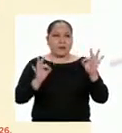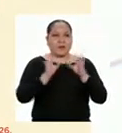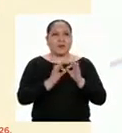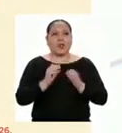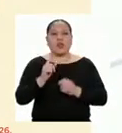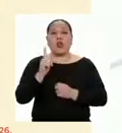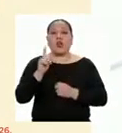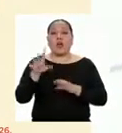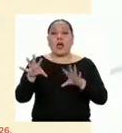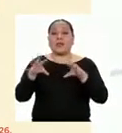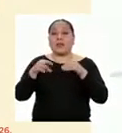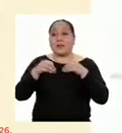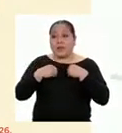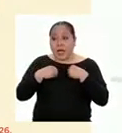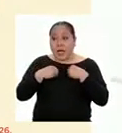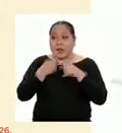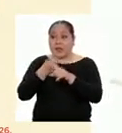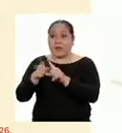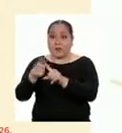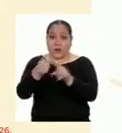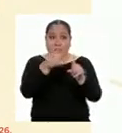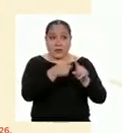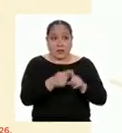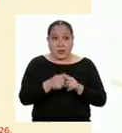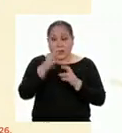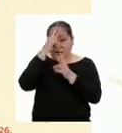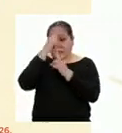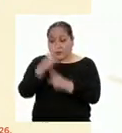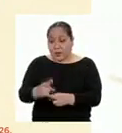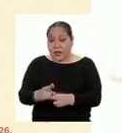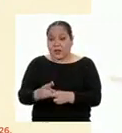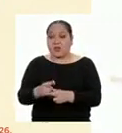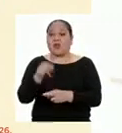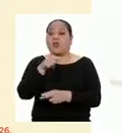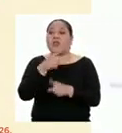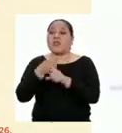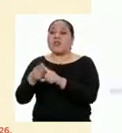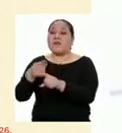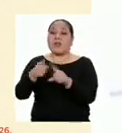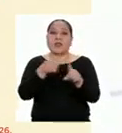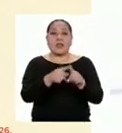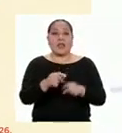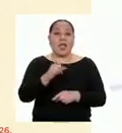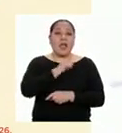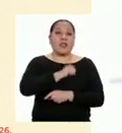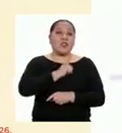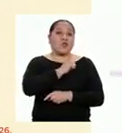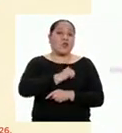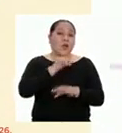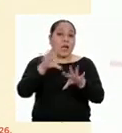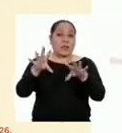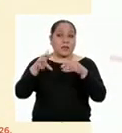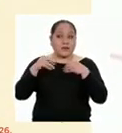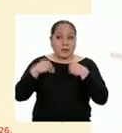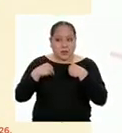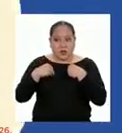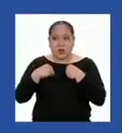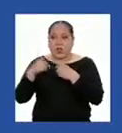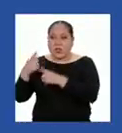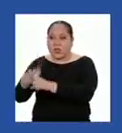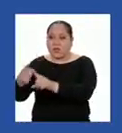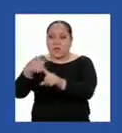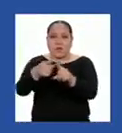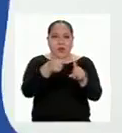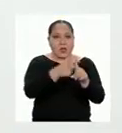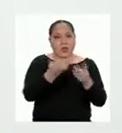la diversidad como el respeto y la consideración hacia las diferencias, como una actitud de aceptación y reconocimiento del pluralismo.